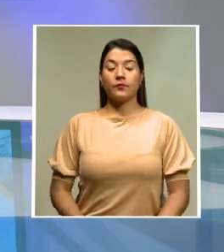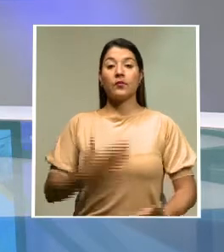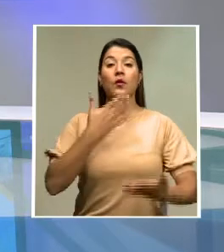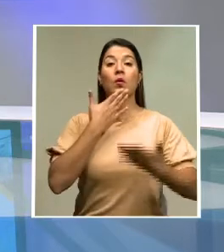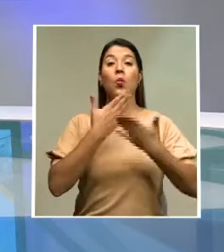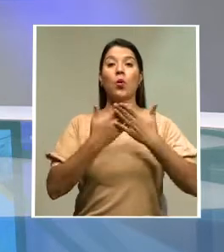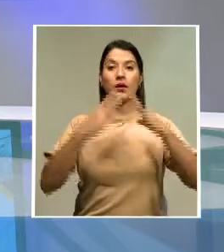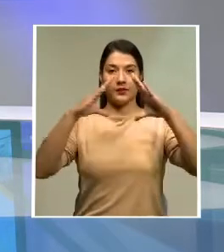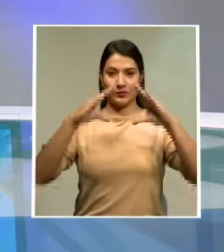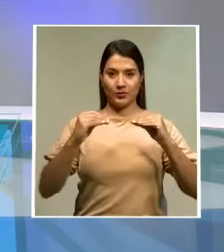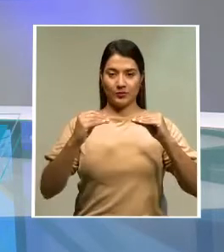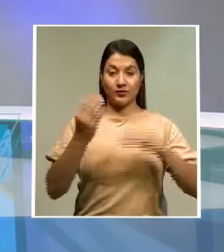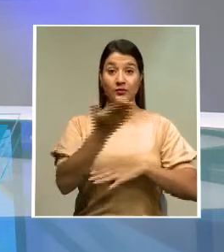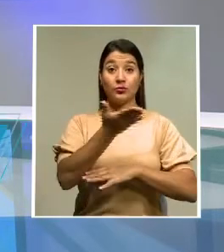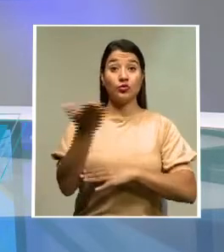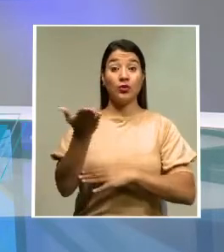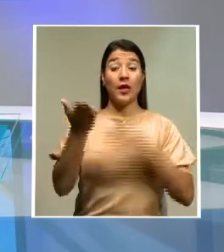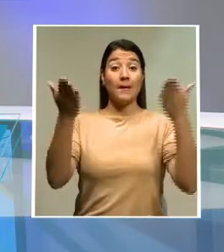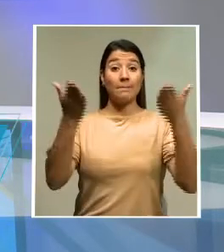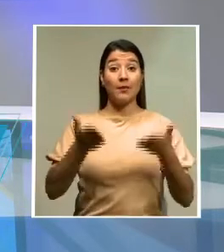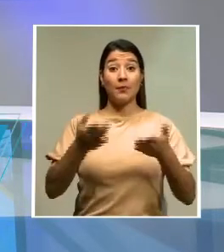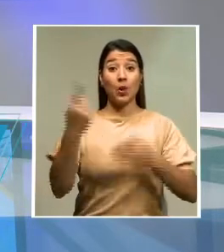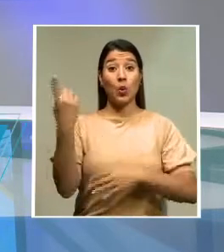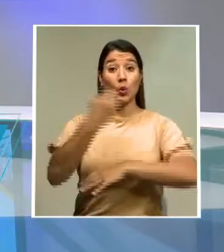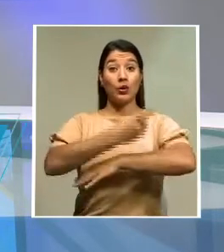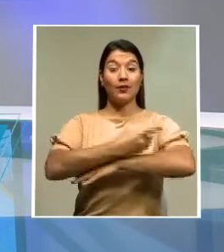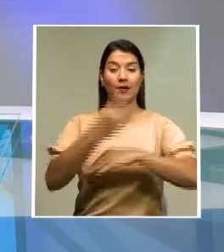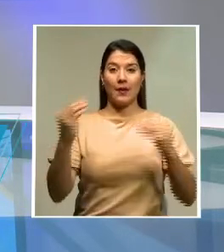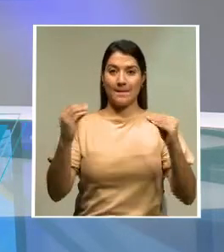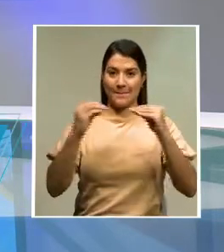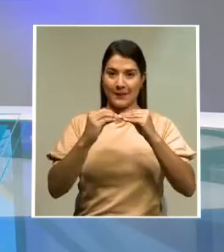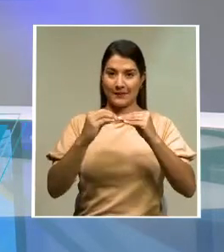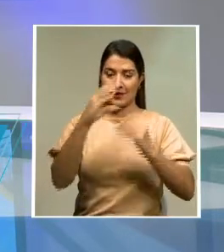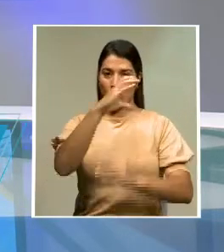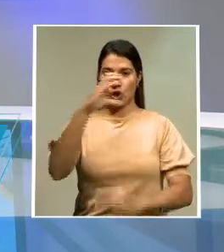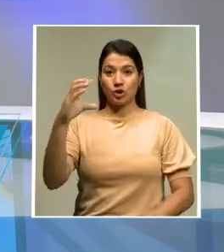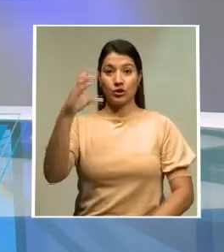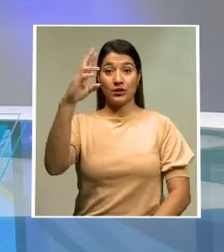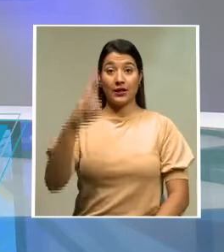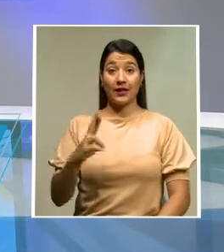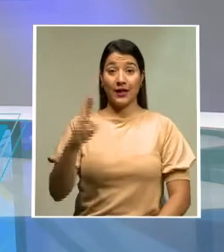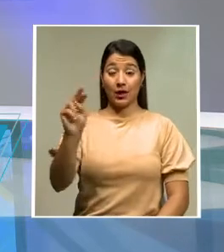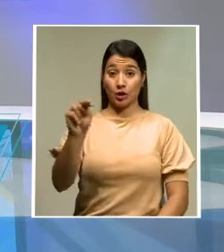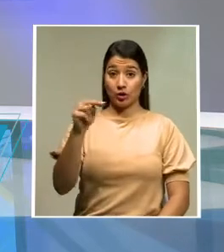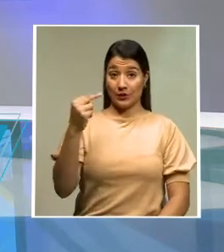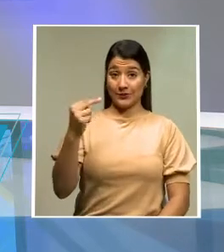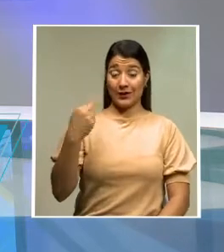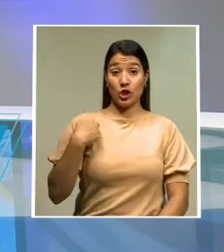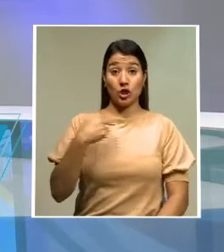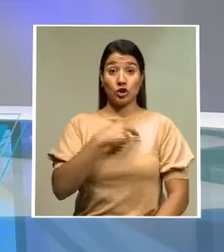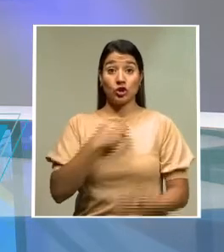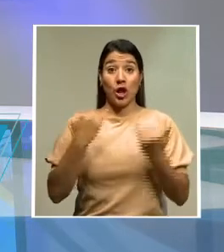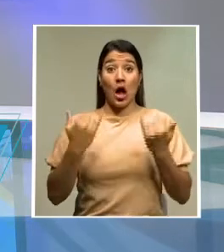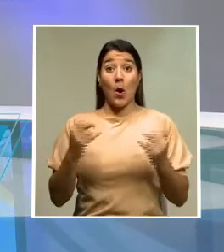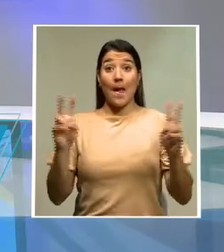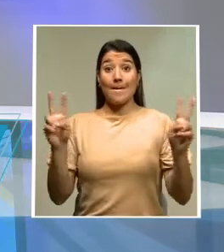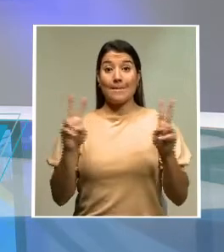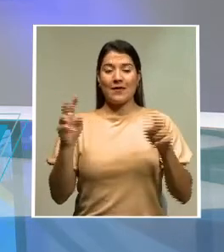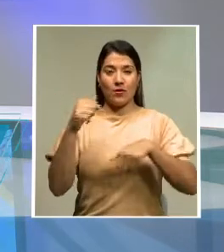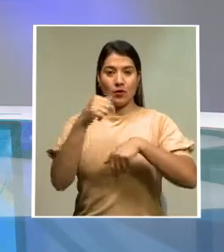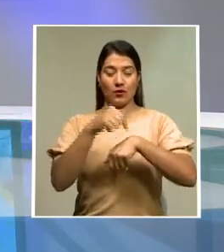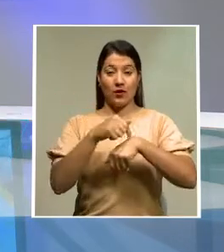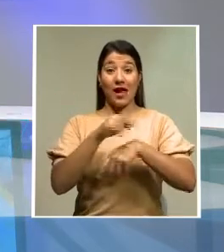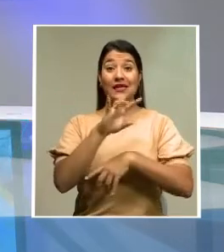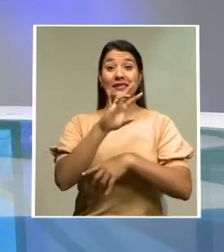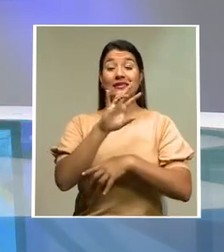Buenas noches, bienvenidos a una nueva edición estelar de Costa Rica Noticias. Estamos en vivo a las 6 de la tarde